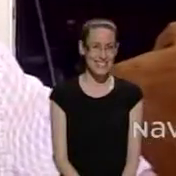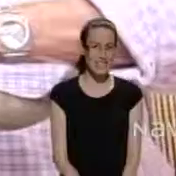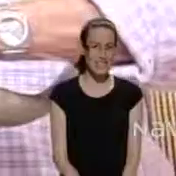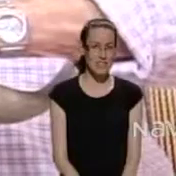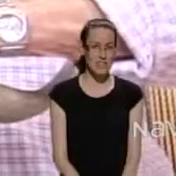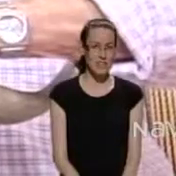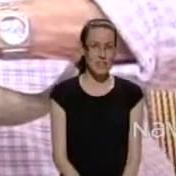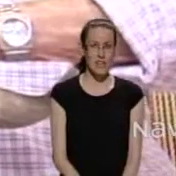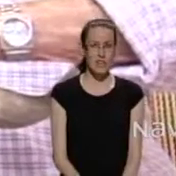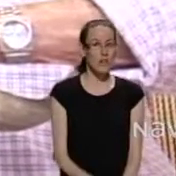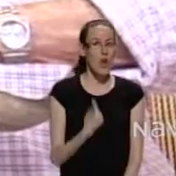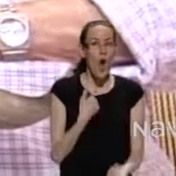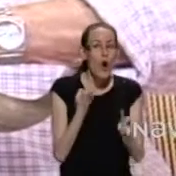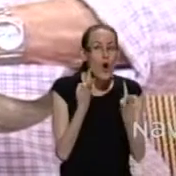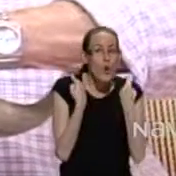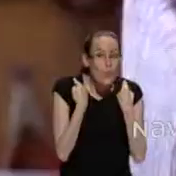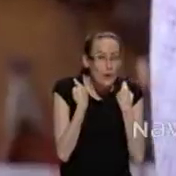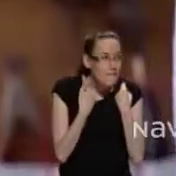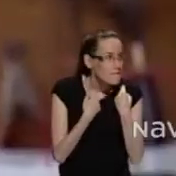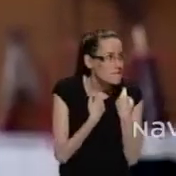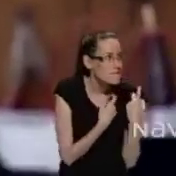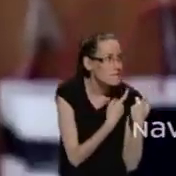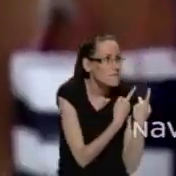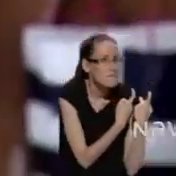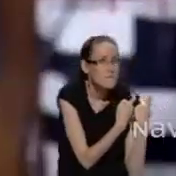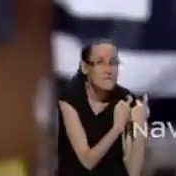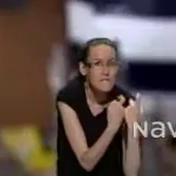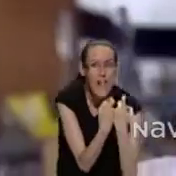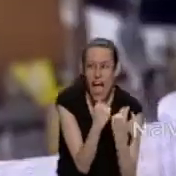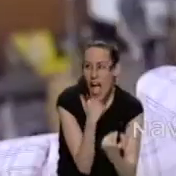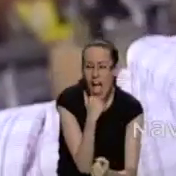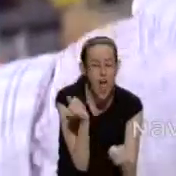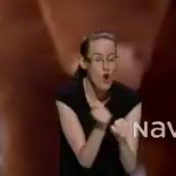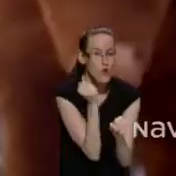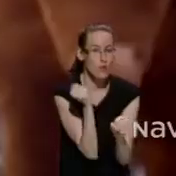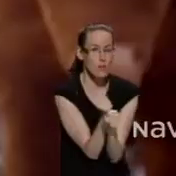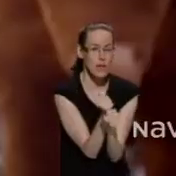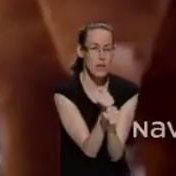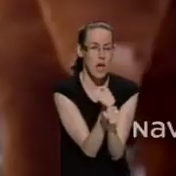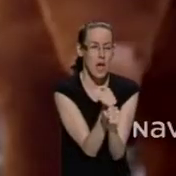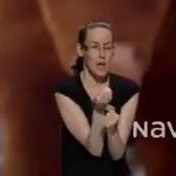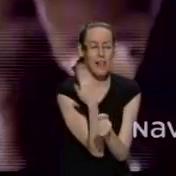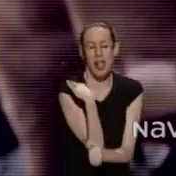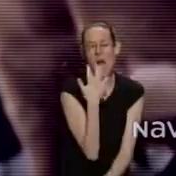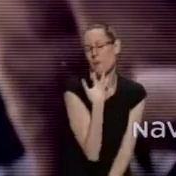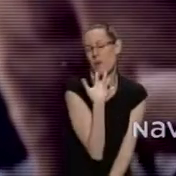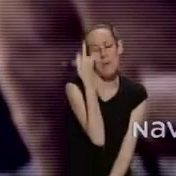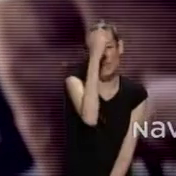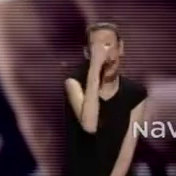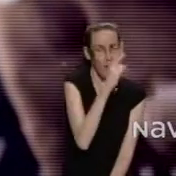Necesitaba trabajar algo después de jubilarme. entonces me dio la idea y medio en broma empecé a hacer y ahora no puedo hacer bastantes.